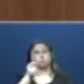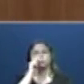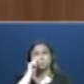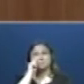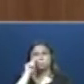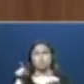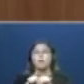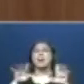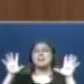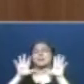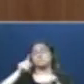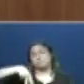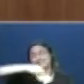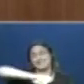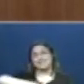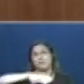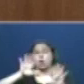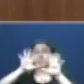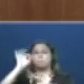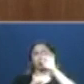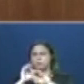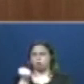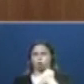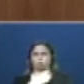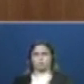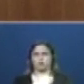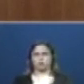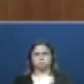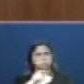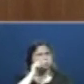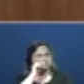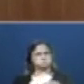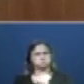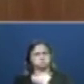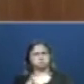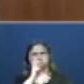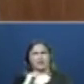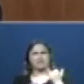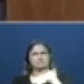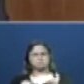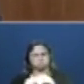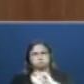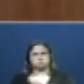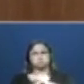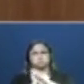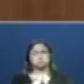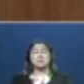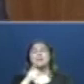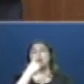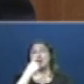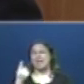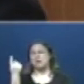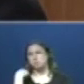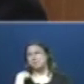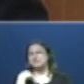10% de nuestra economía y también está demostrando resistencia ante la crisis aunque los datos del año 2012 han sido de